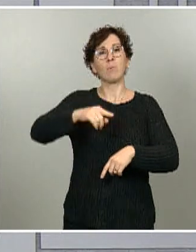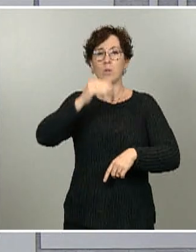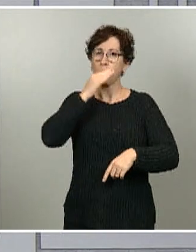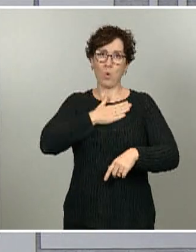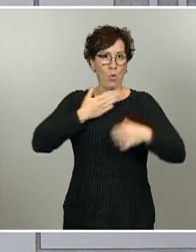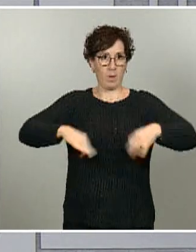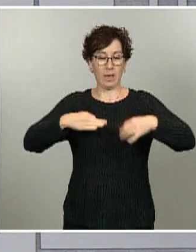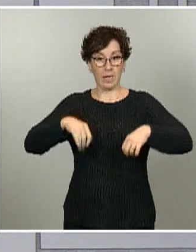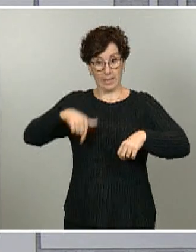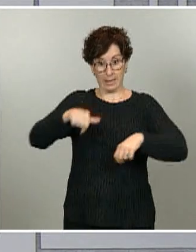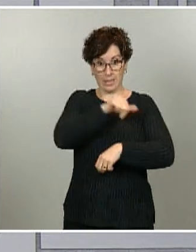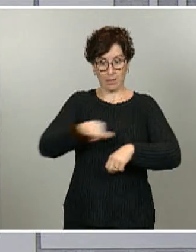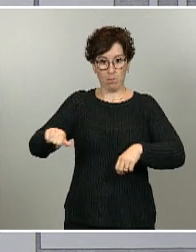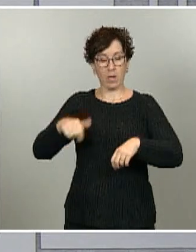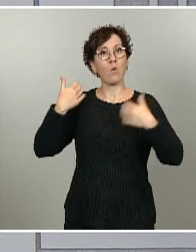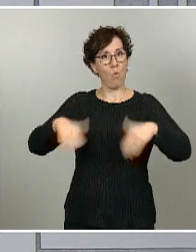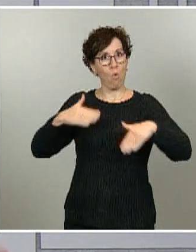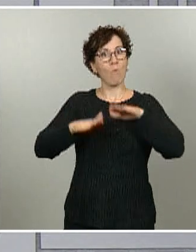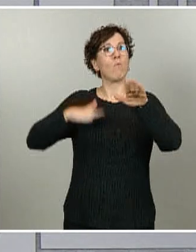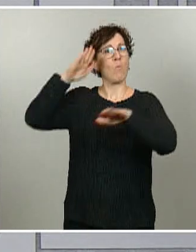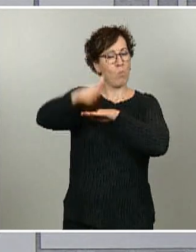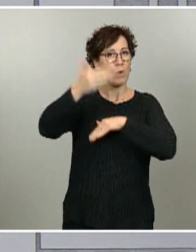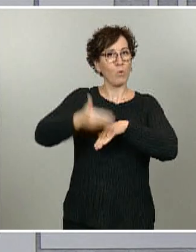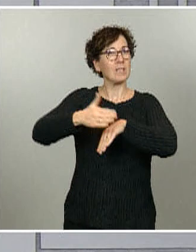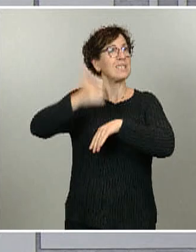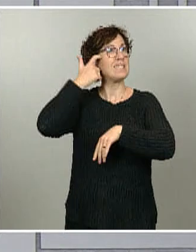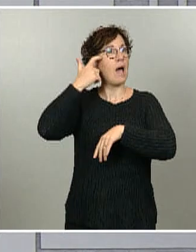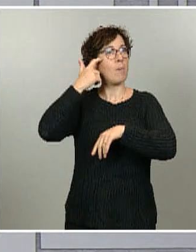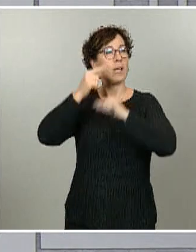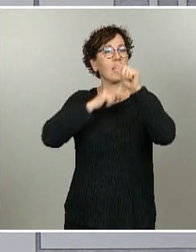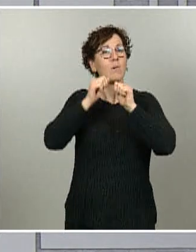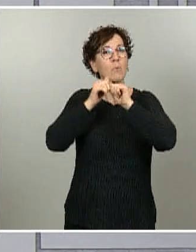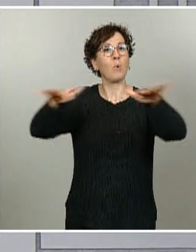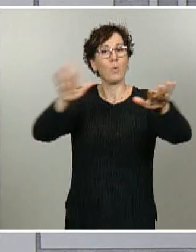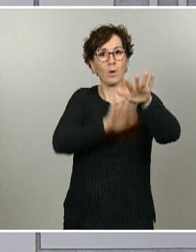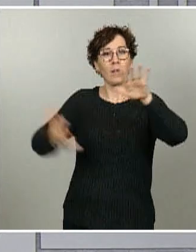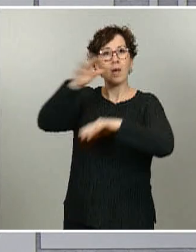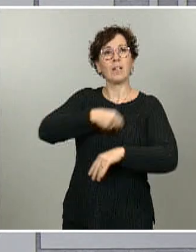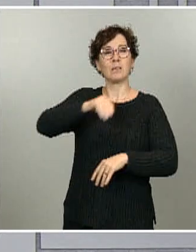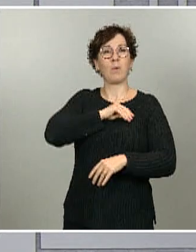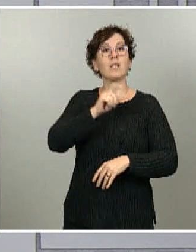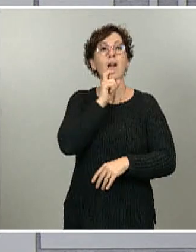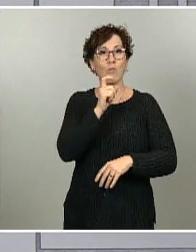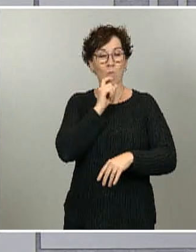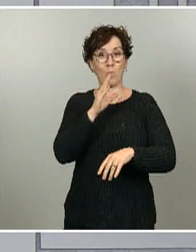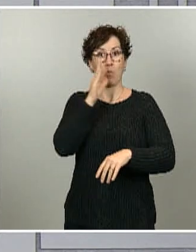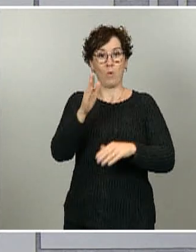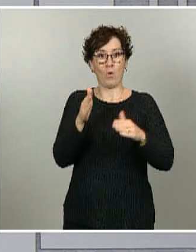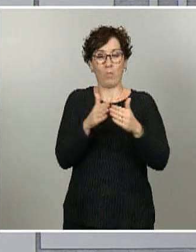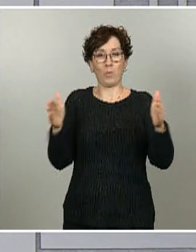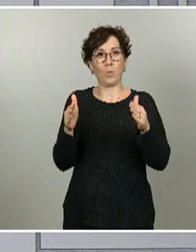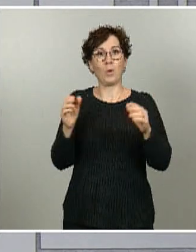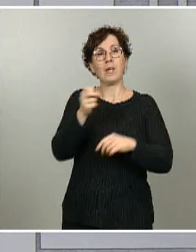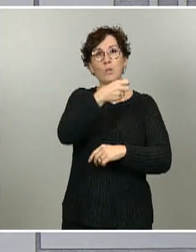el conocimiento de la expansión de la epidemia en nuestro país, con el estudio seroepidemiológico, con los primeros resultados preliminares del